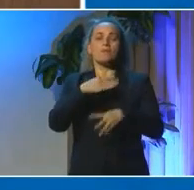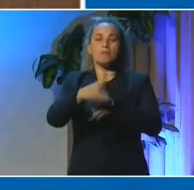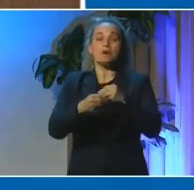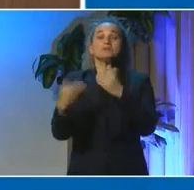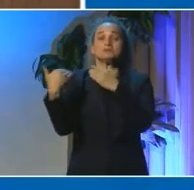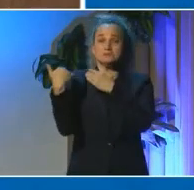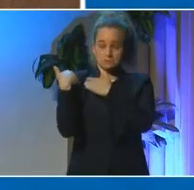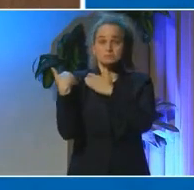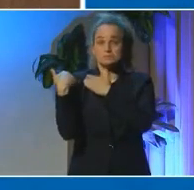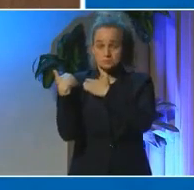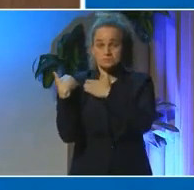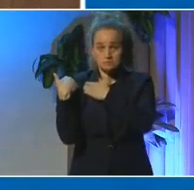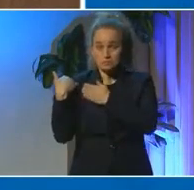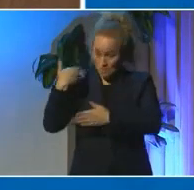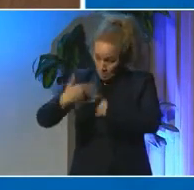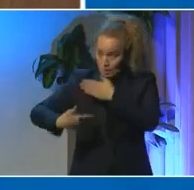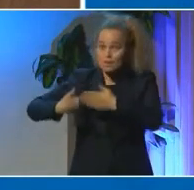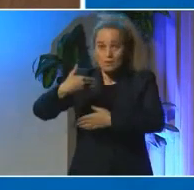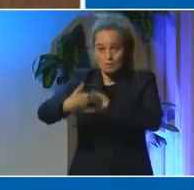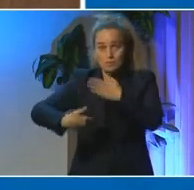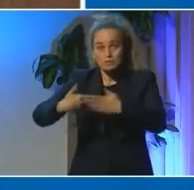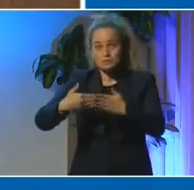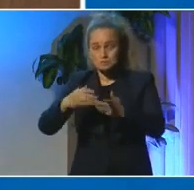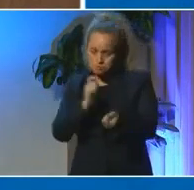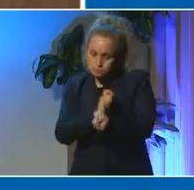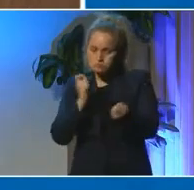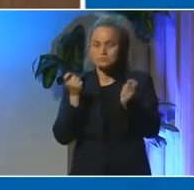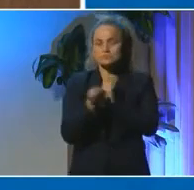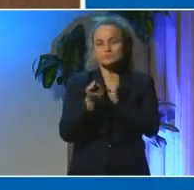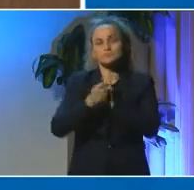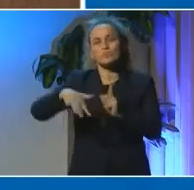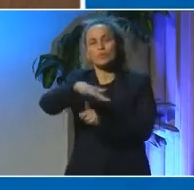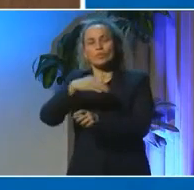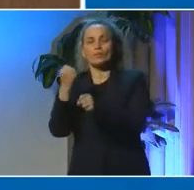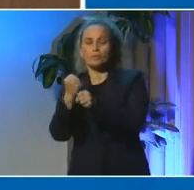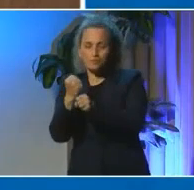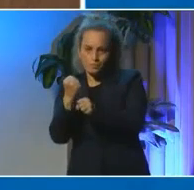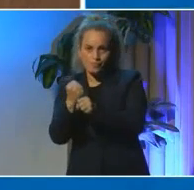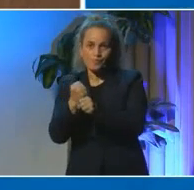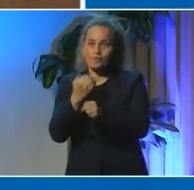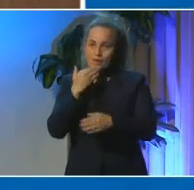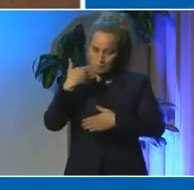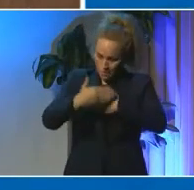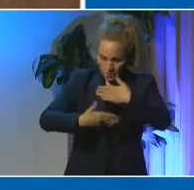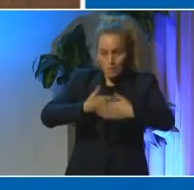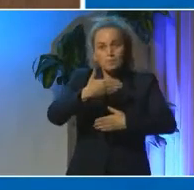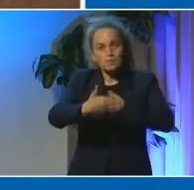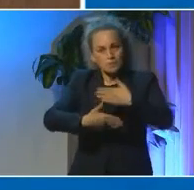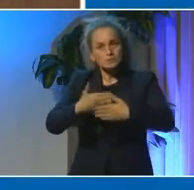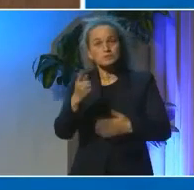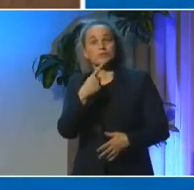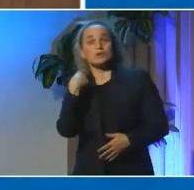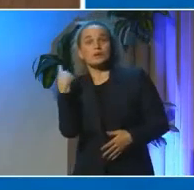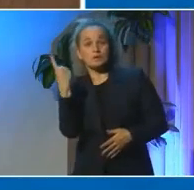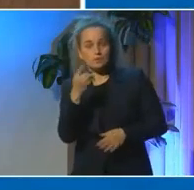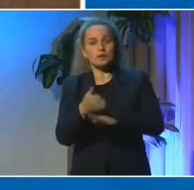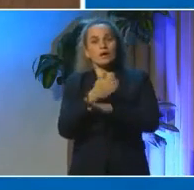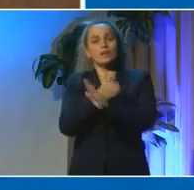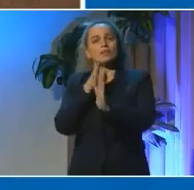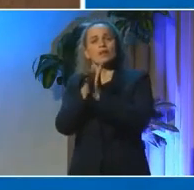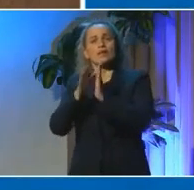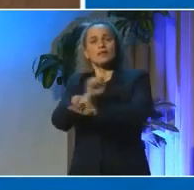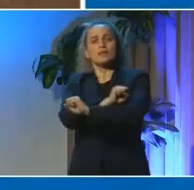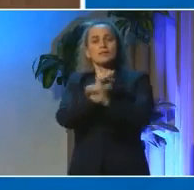responsable incluso desde los procesos de innovadores en el trabajo desde que cada proceso cuando de manera general también lo mencionaban en la